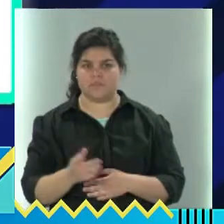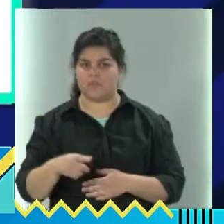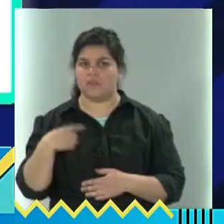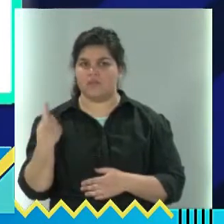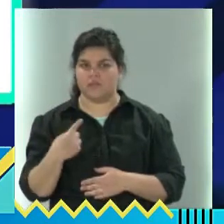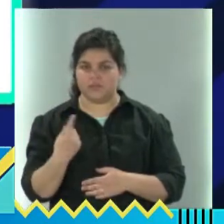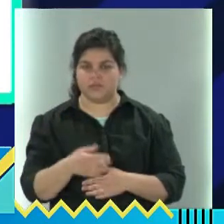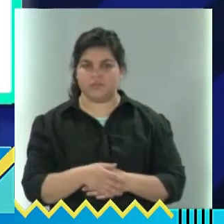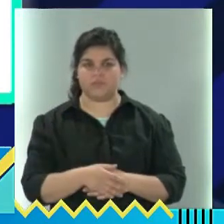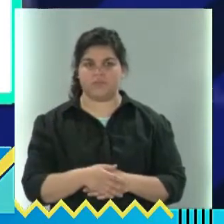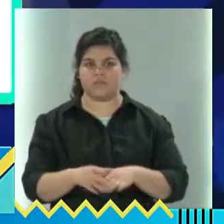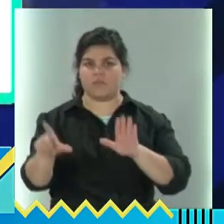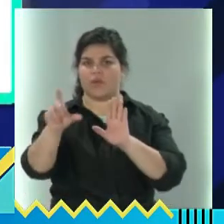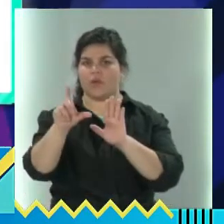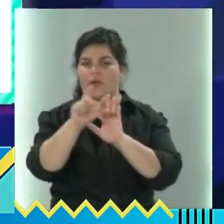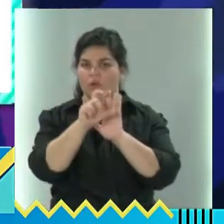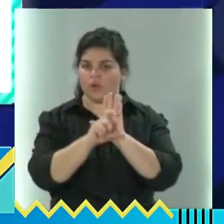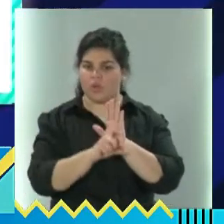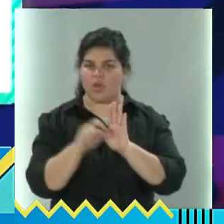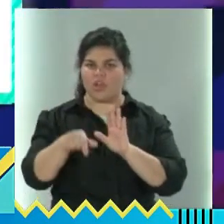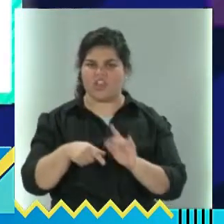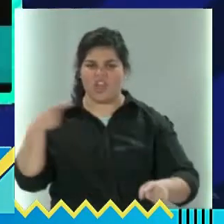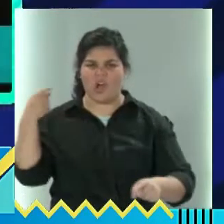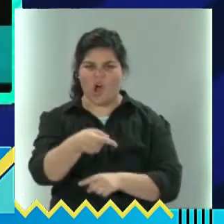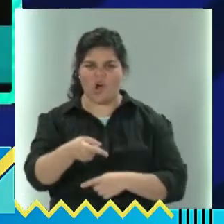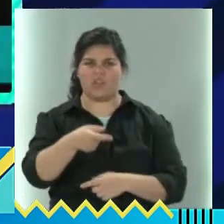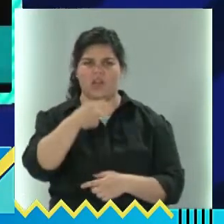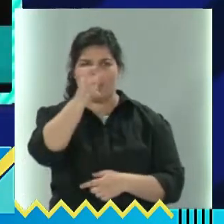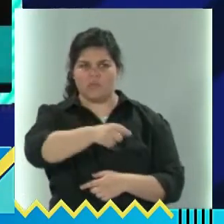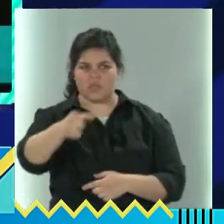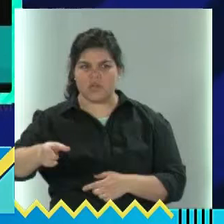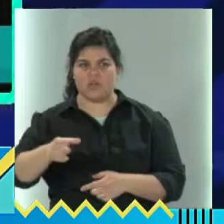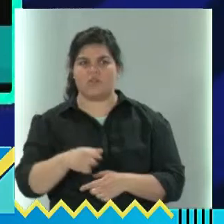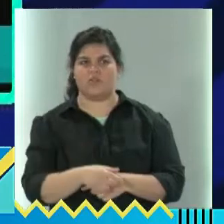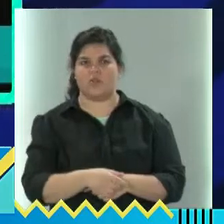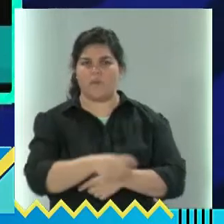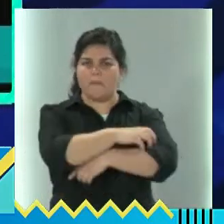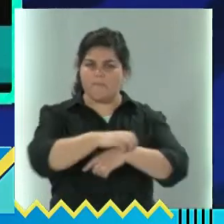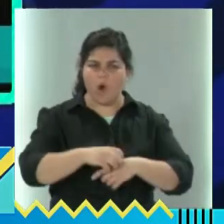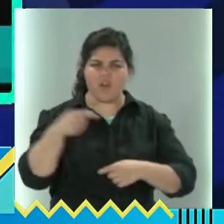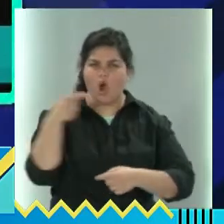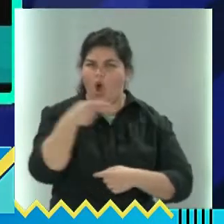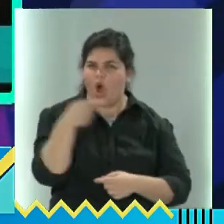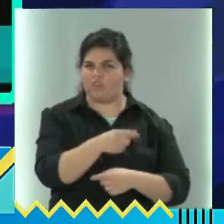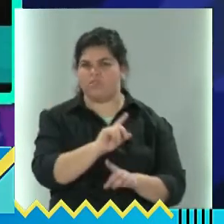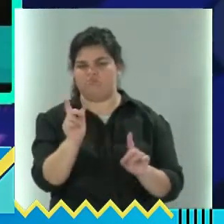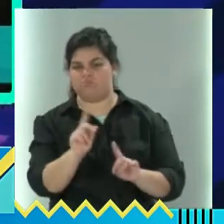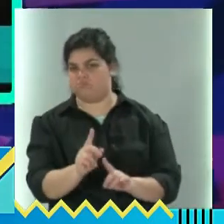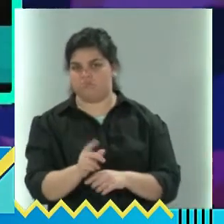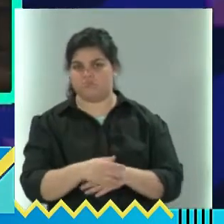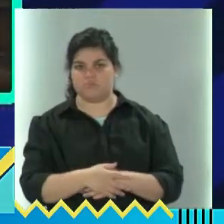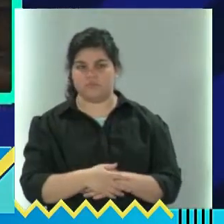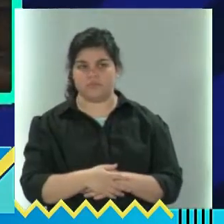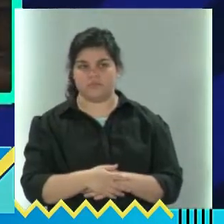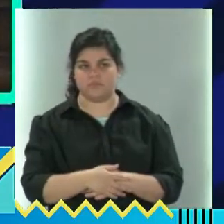que este código contravencional estigmatice ni criminalice ni la pobreza ni en ningún aspecto.